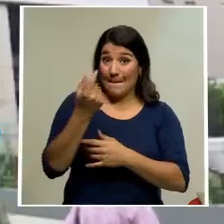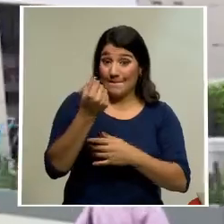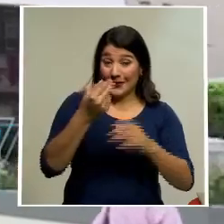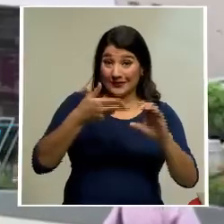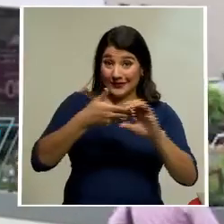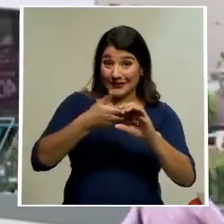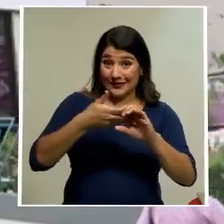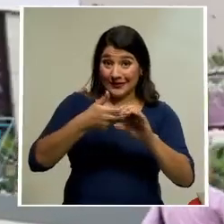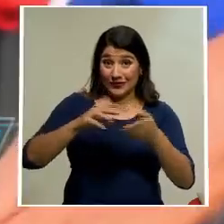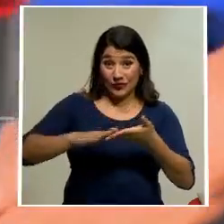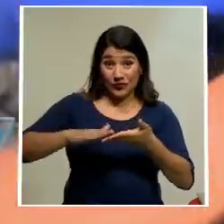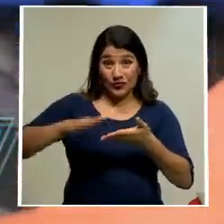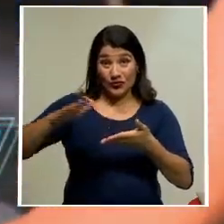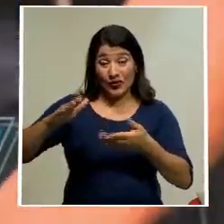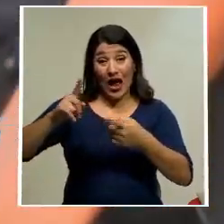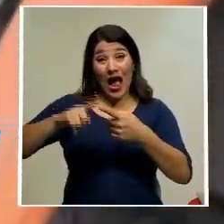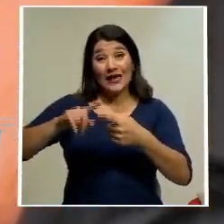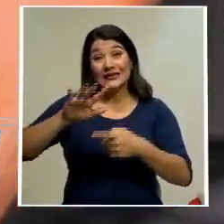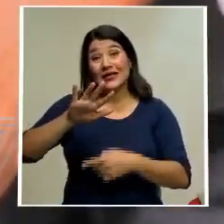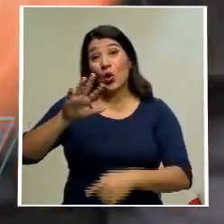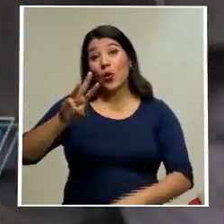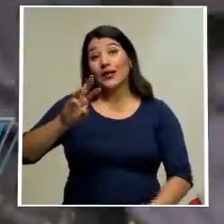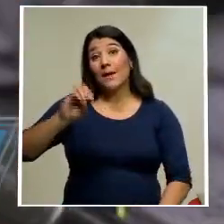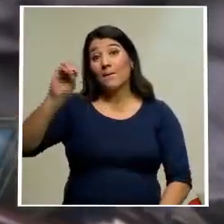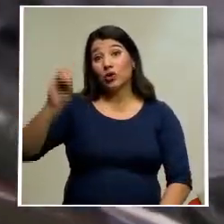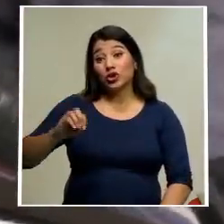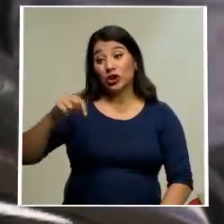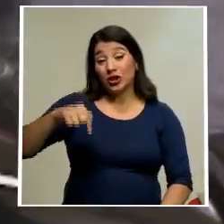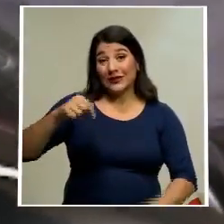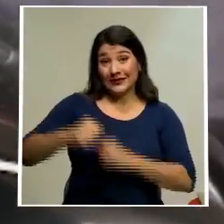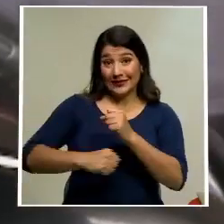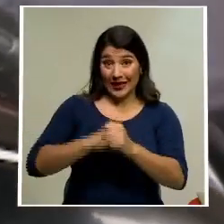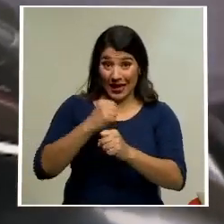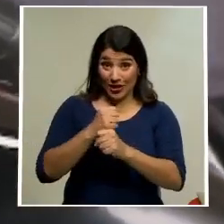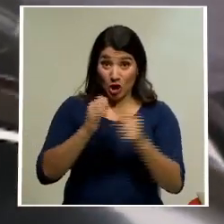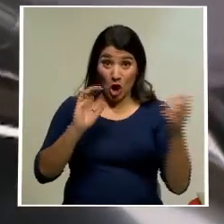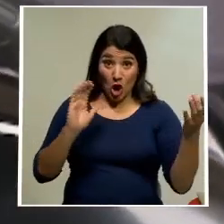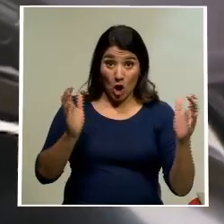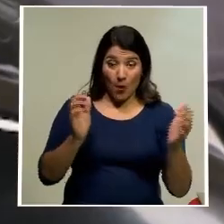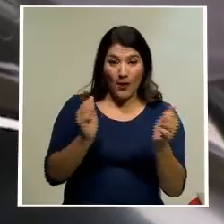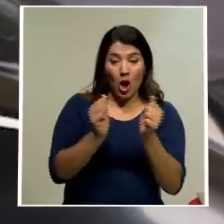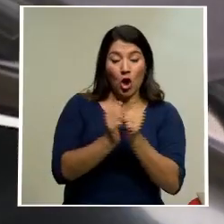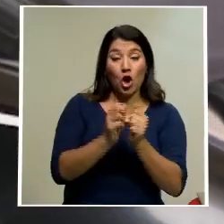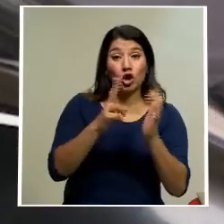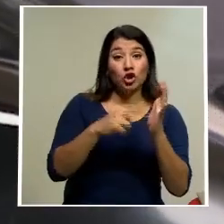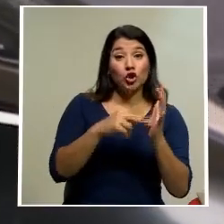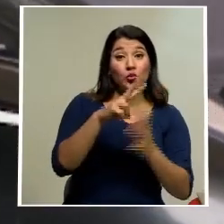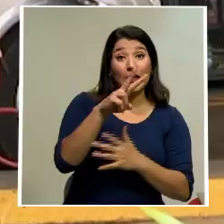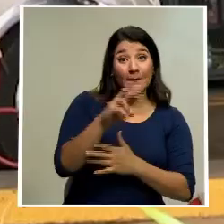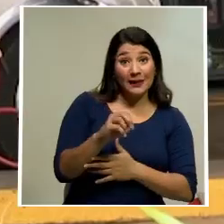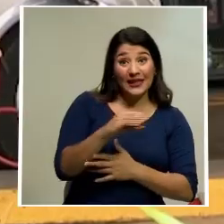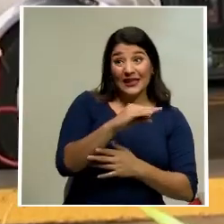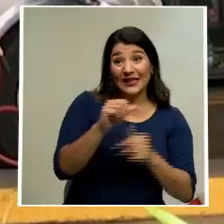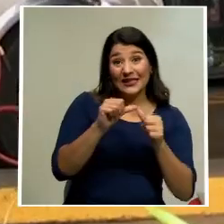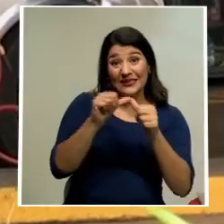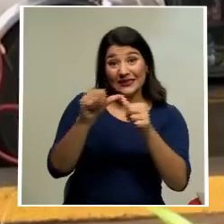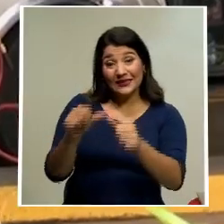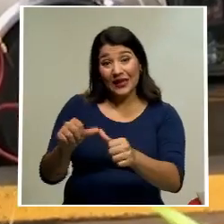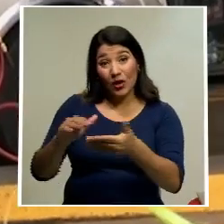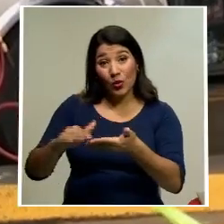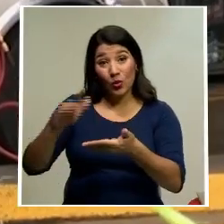combustibles aumenten un 56% en el 2021, comparado con el 2020, y que sigan aumentando en